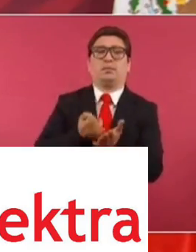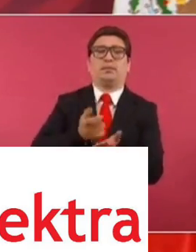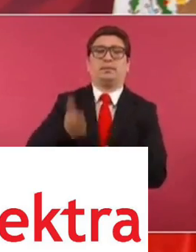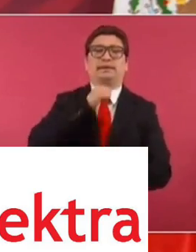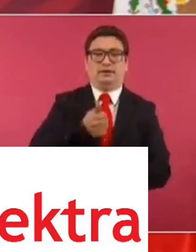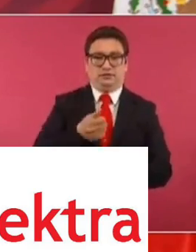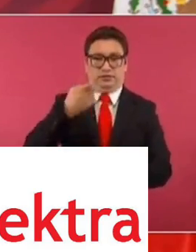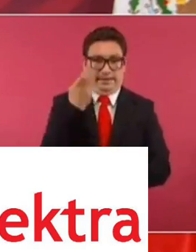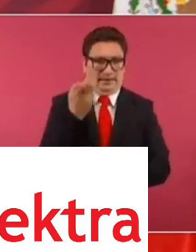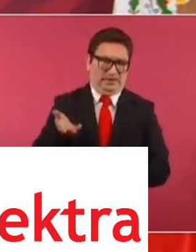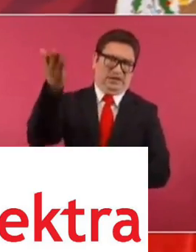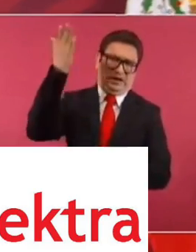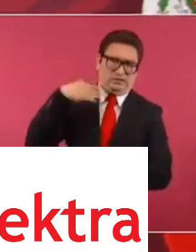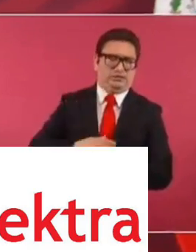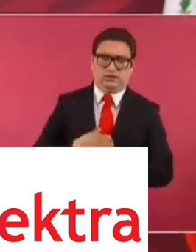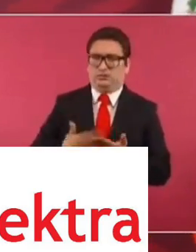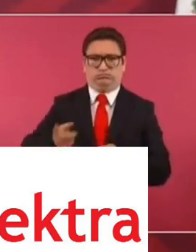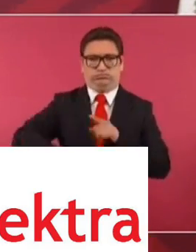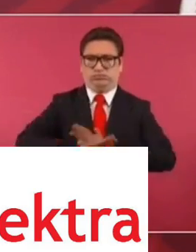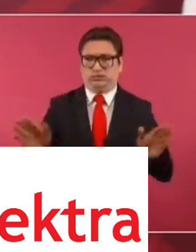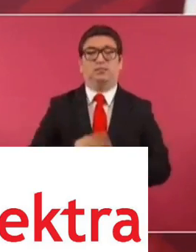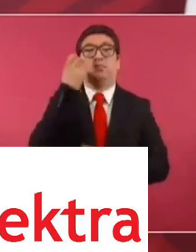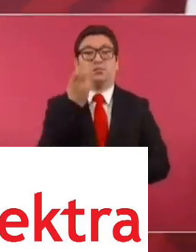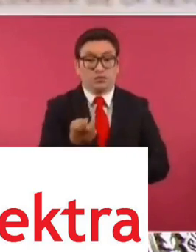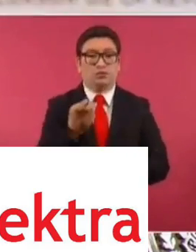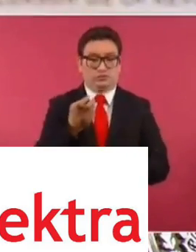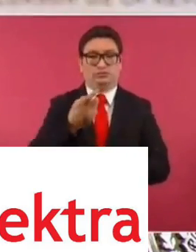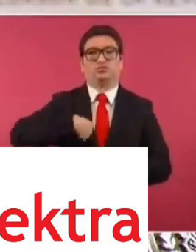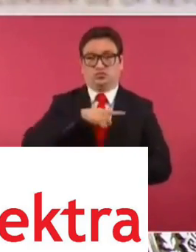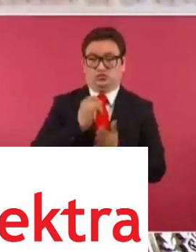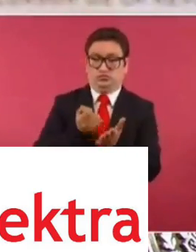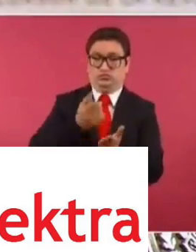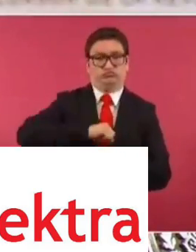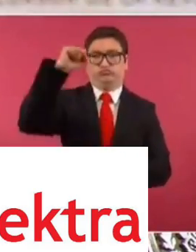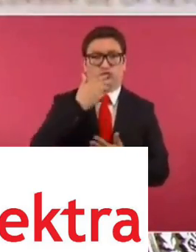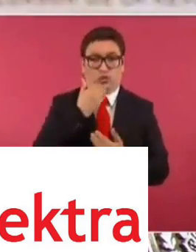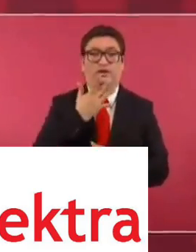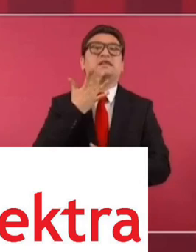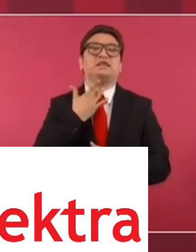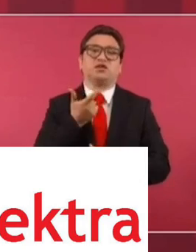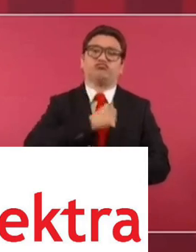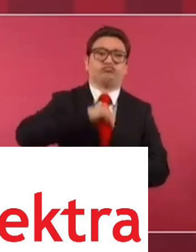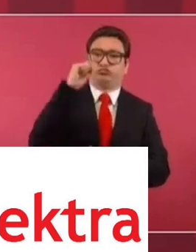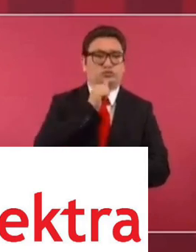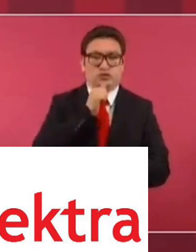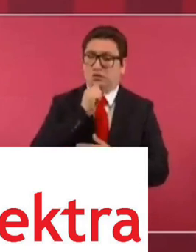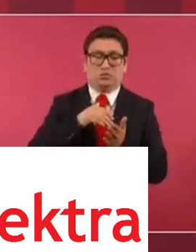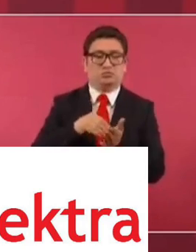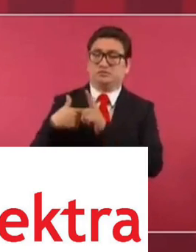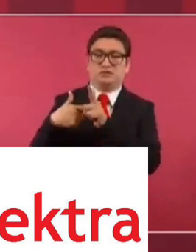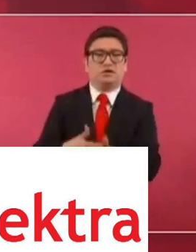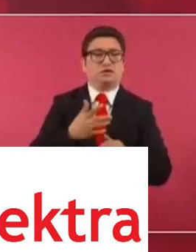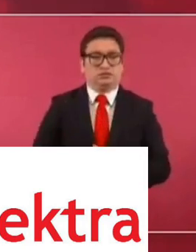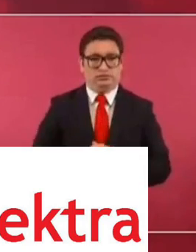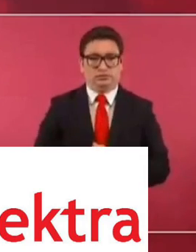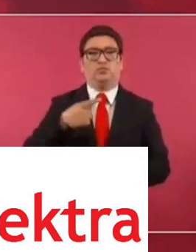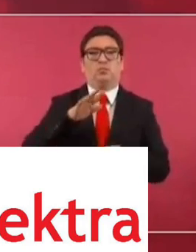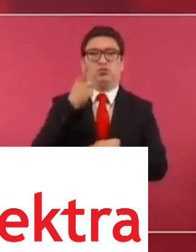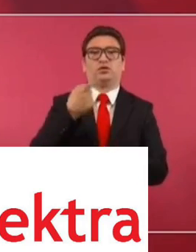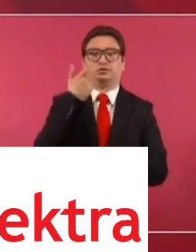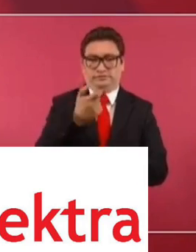impuestos. Por eso tenemos, sin aumentar impuestos, sin gasolinazos, sin endeudar al país, tenemos